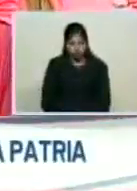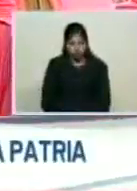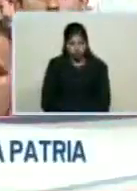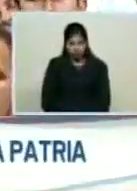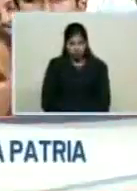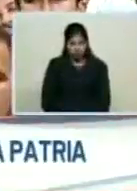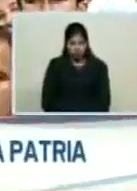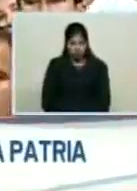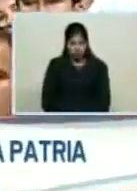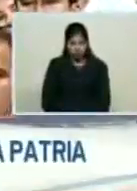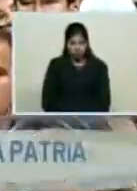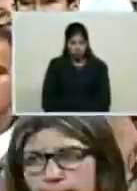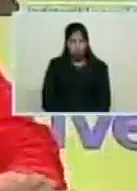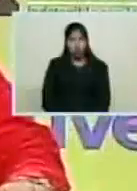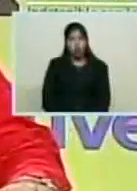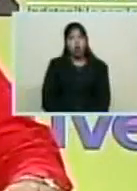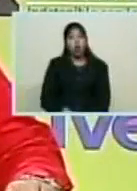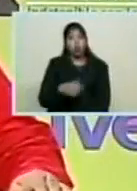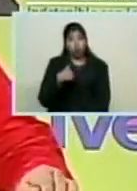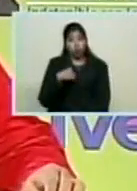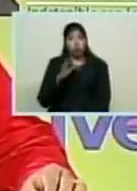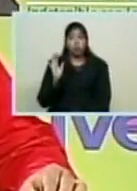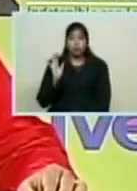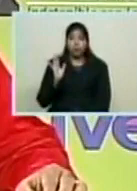Así que yo espero mucho de ustedes.